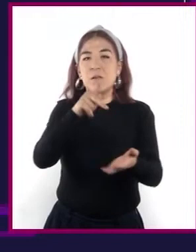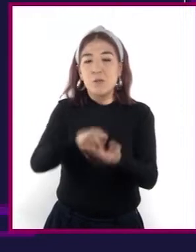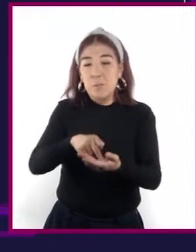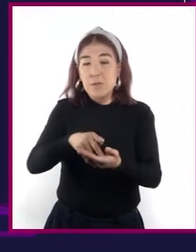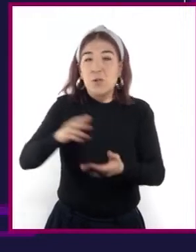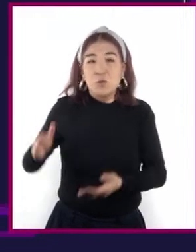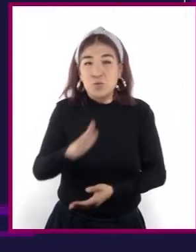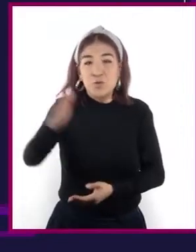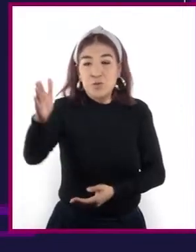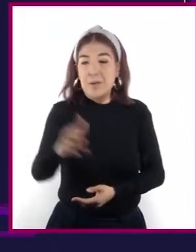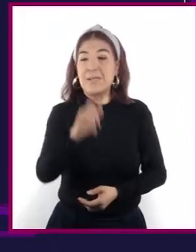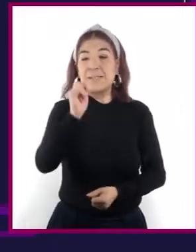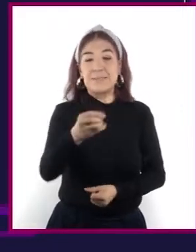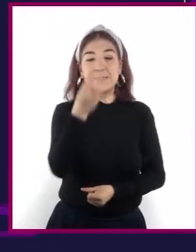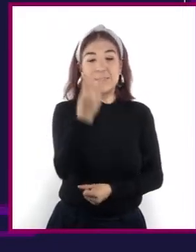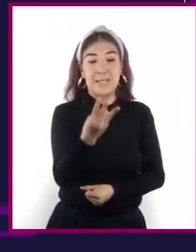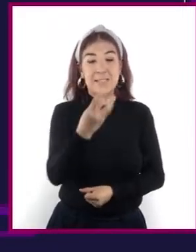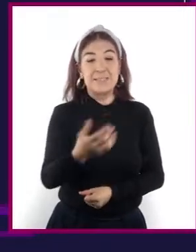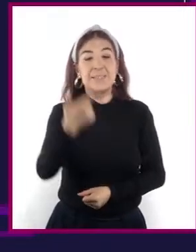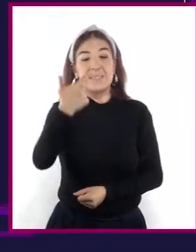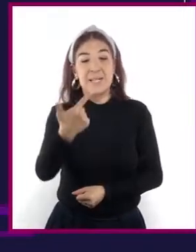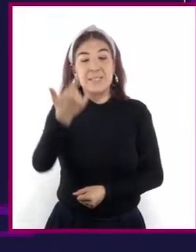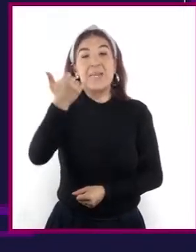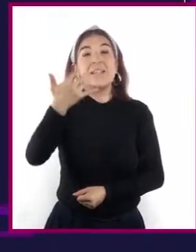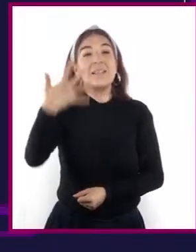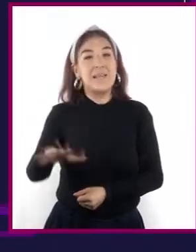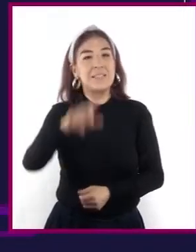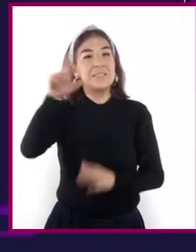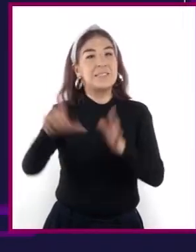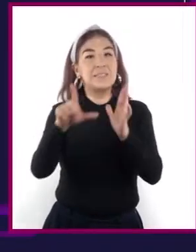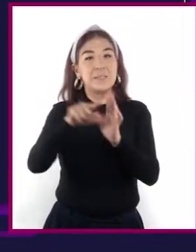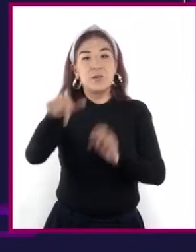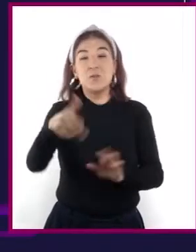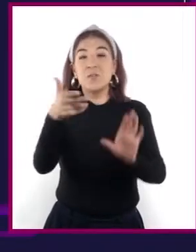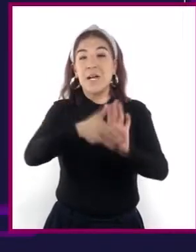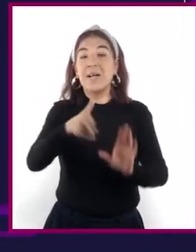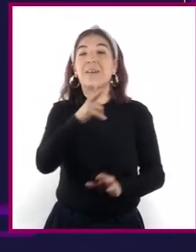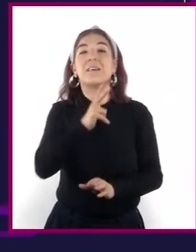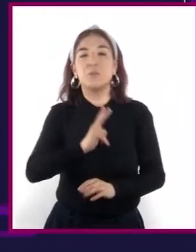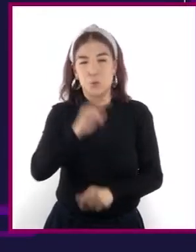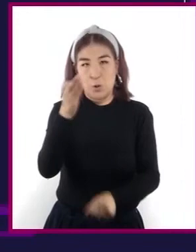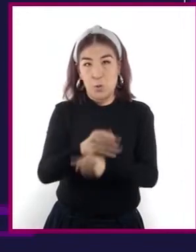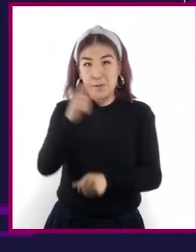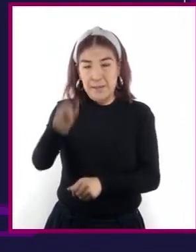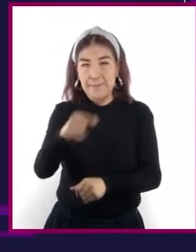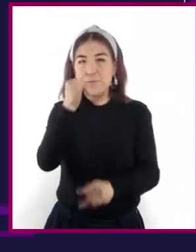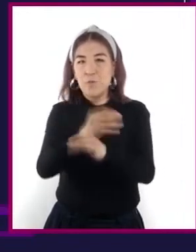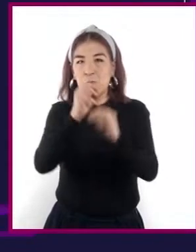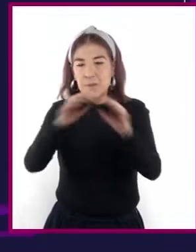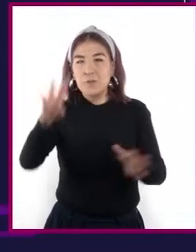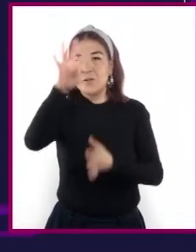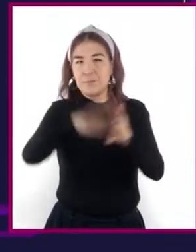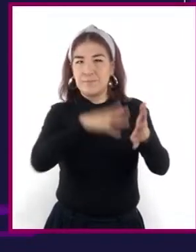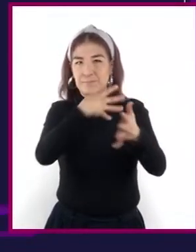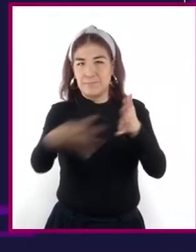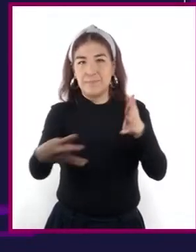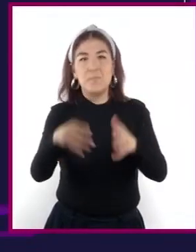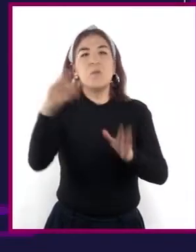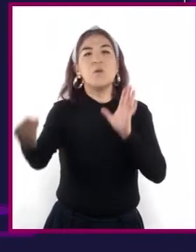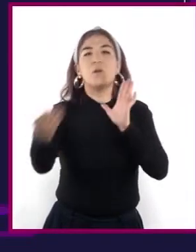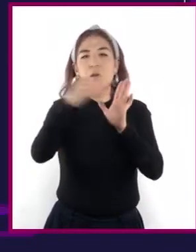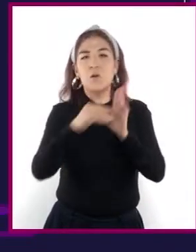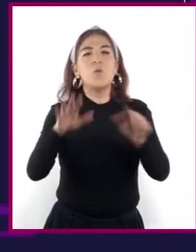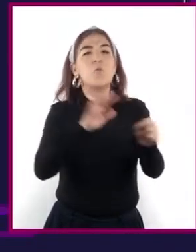3, 7 y 10 litros de gasolina. Para esto, organicemos los datos en una tabla. ¿Qué